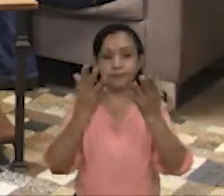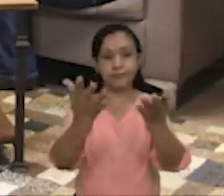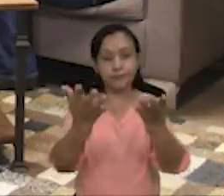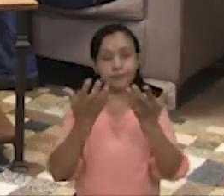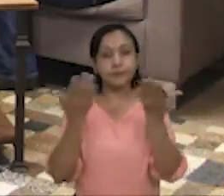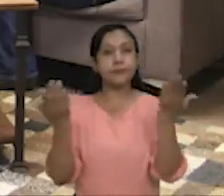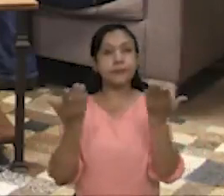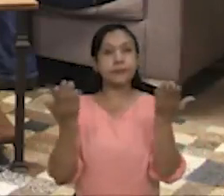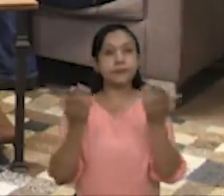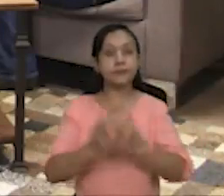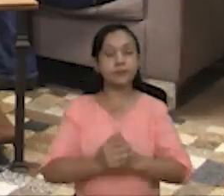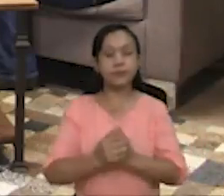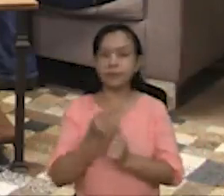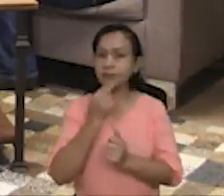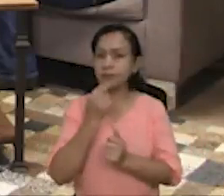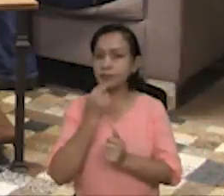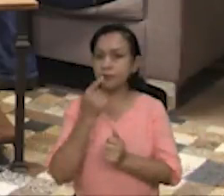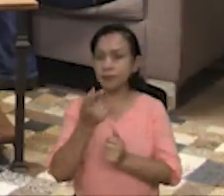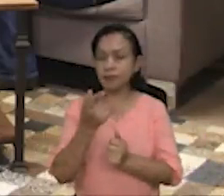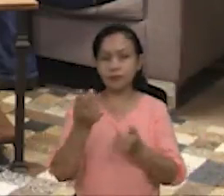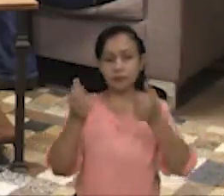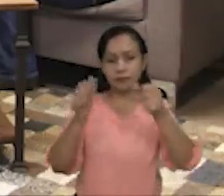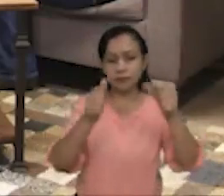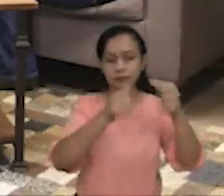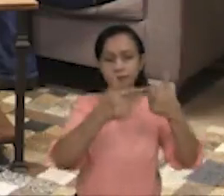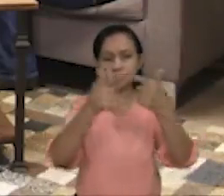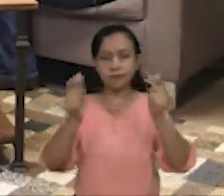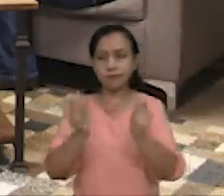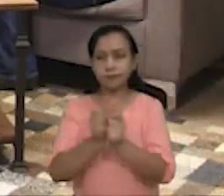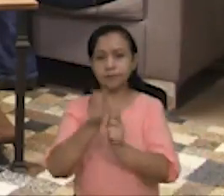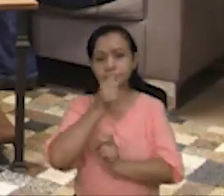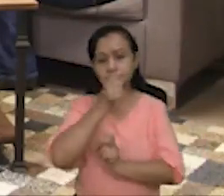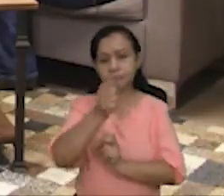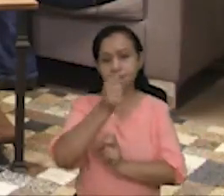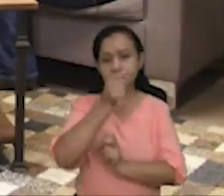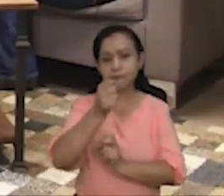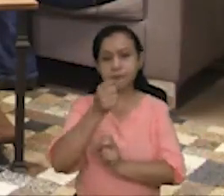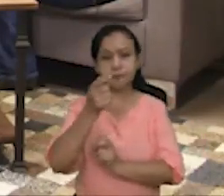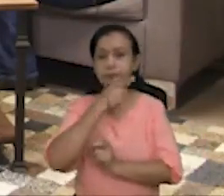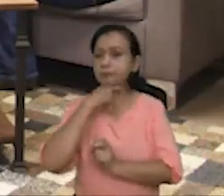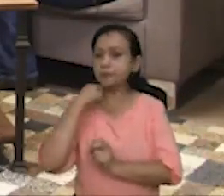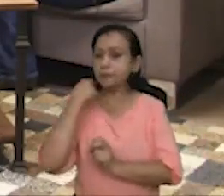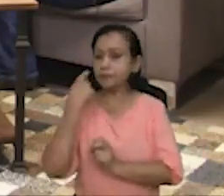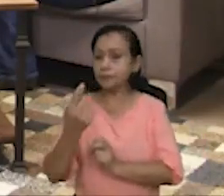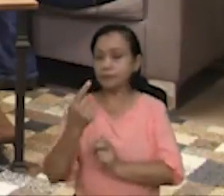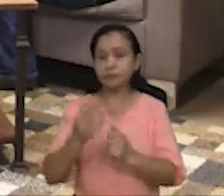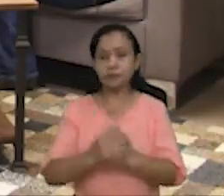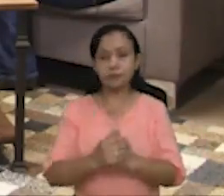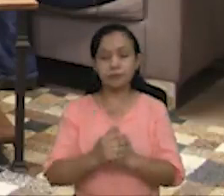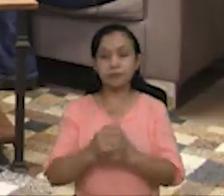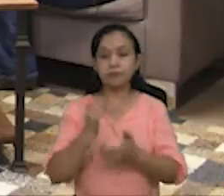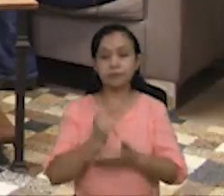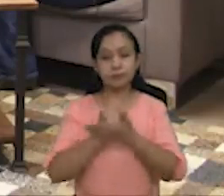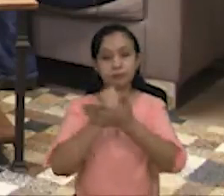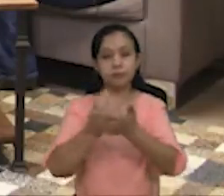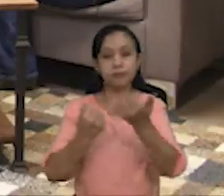interesados. No sé si con el consenso del gremio de los periodistas, no sé si en realidad es para